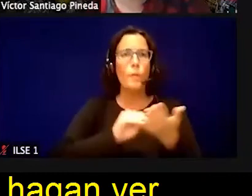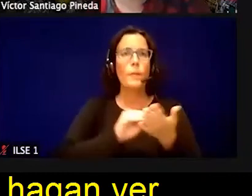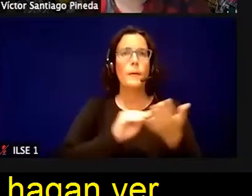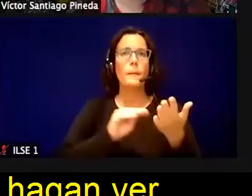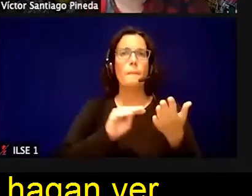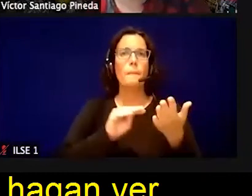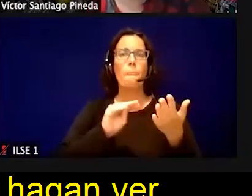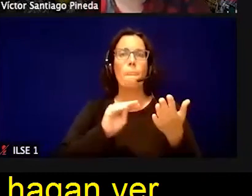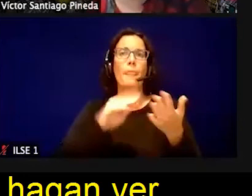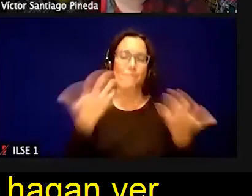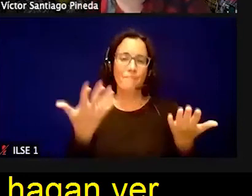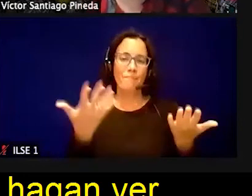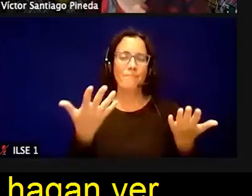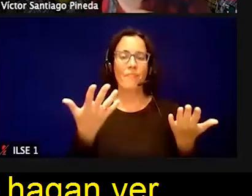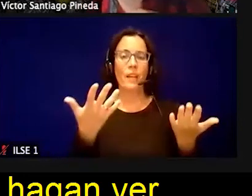ver